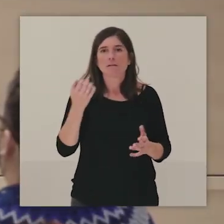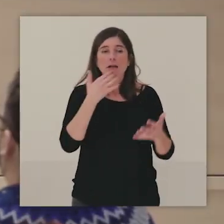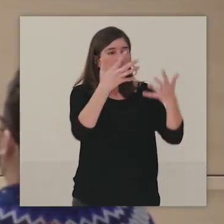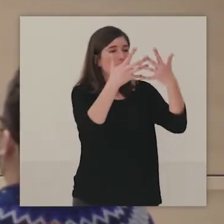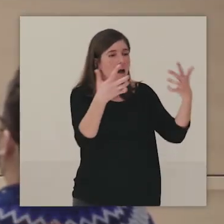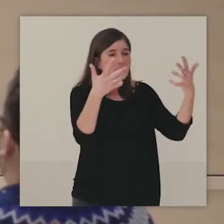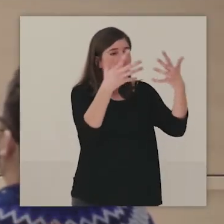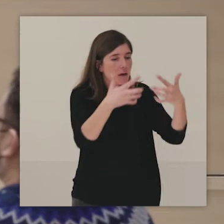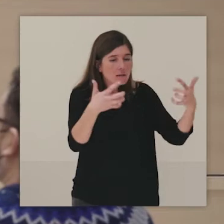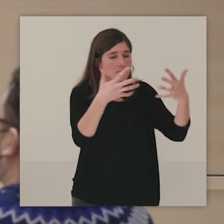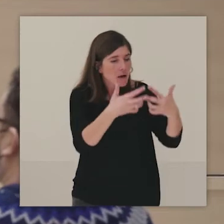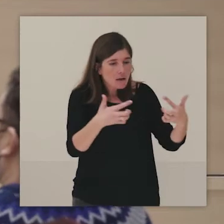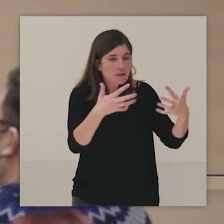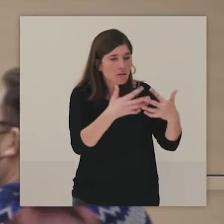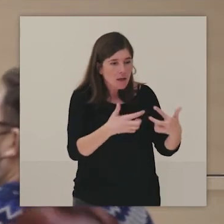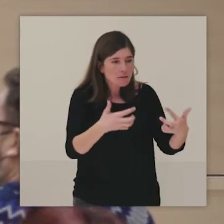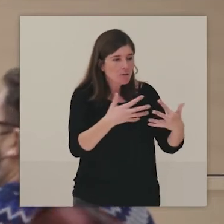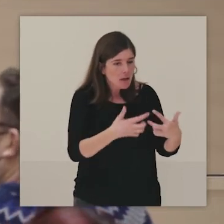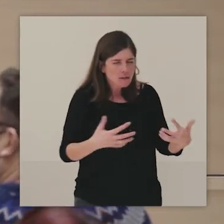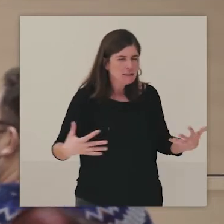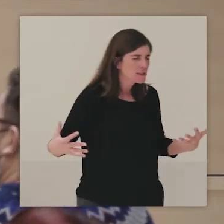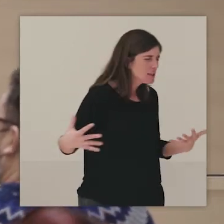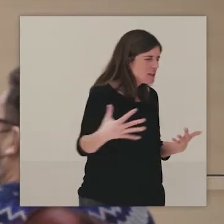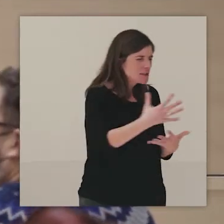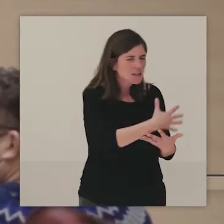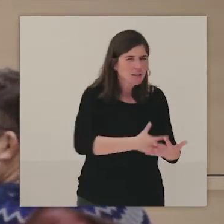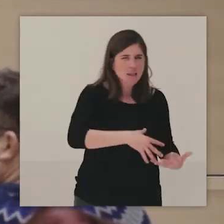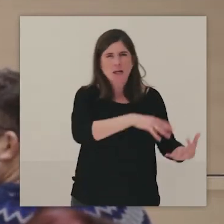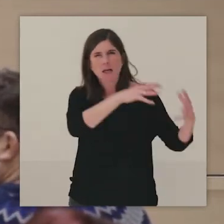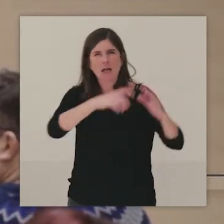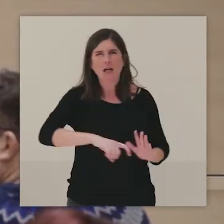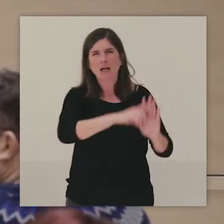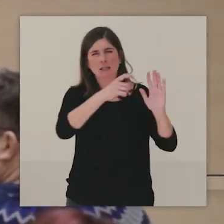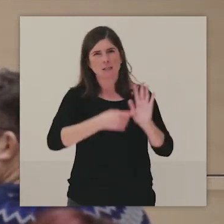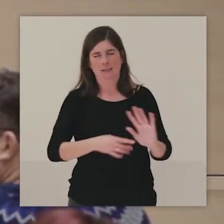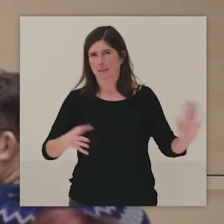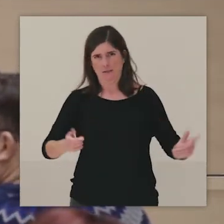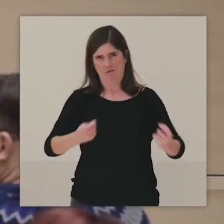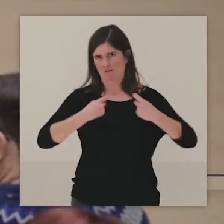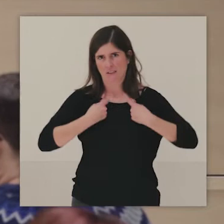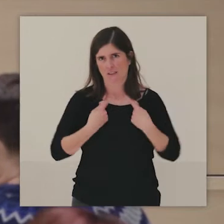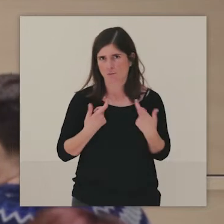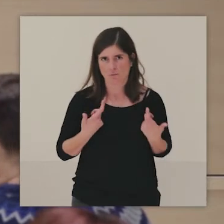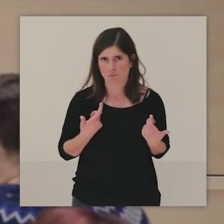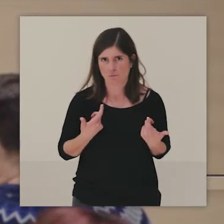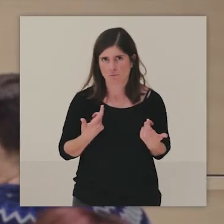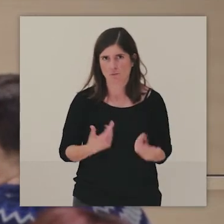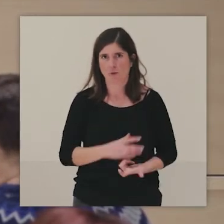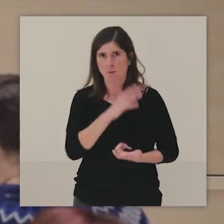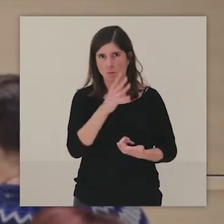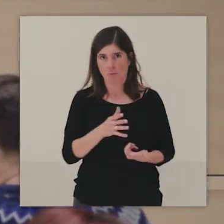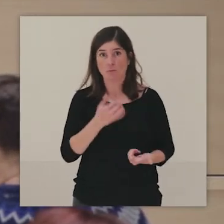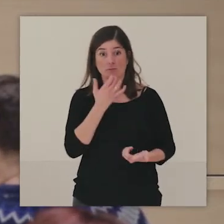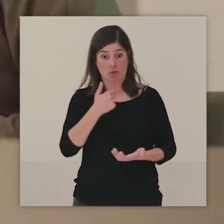una de las frases, estaremos fracasando en la comunicación en lectura fácil. Una forma, además, que para nosotros es importante a la hora de